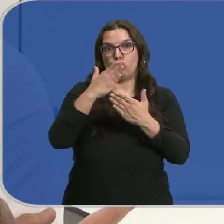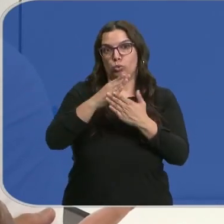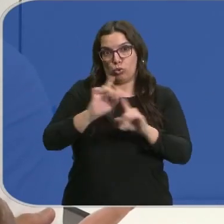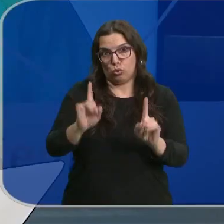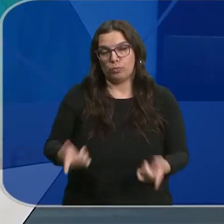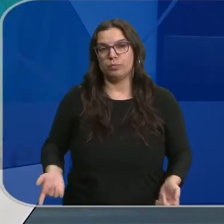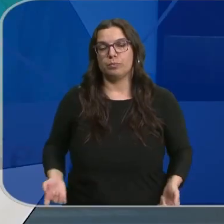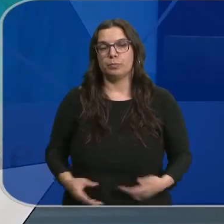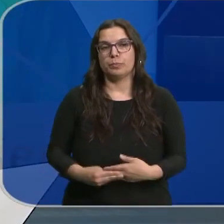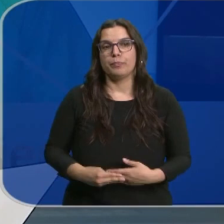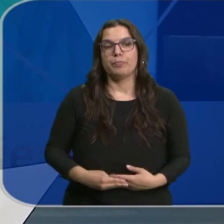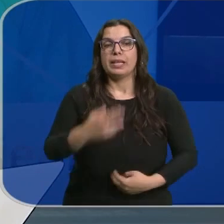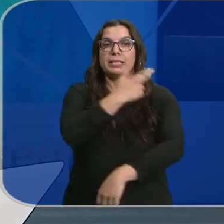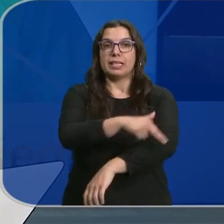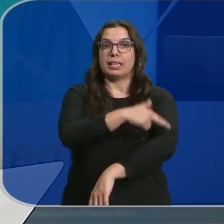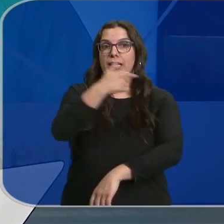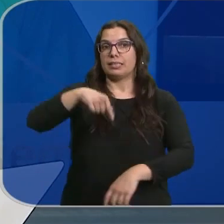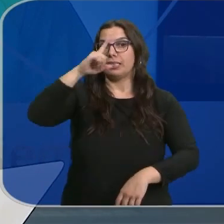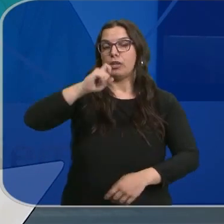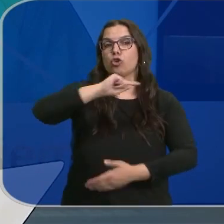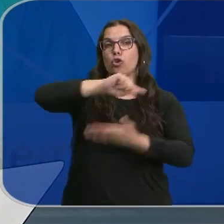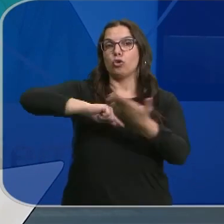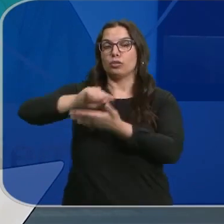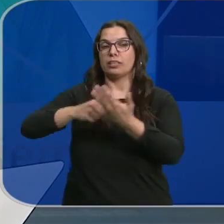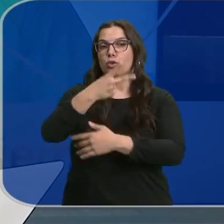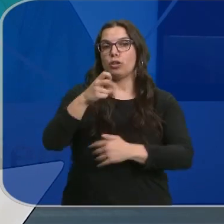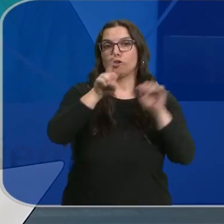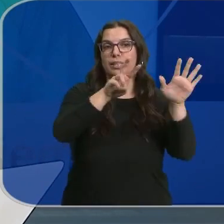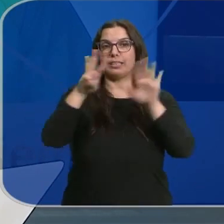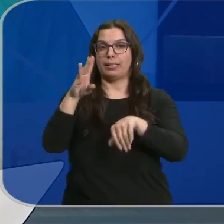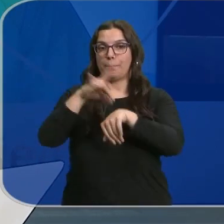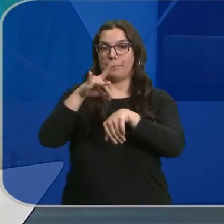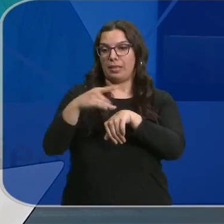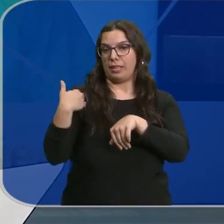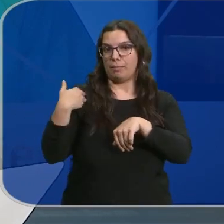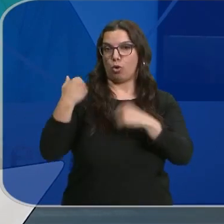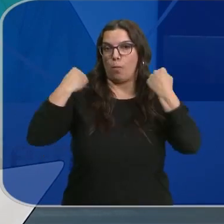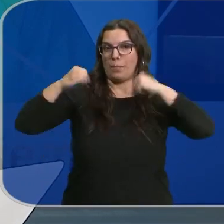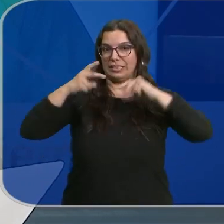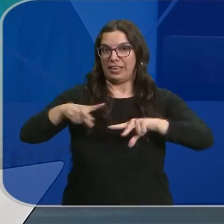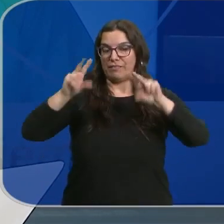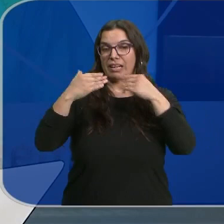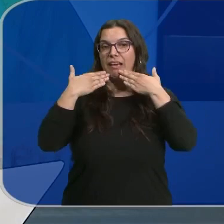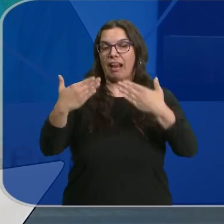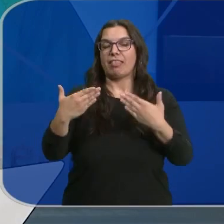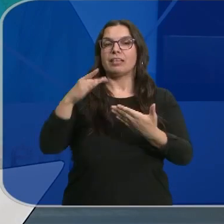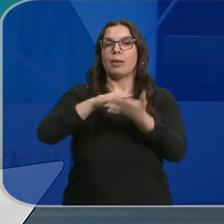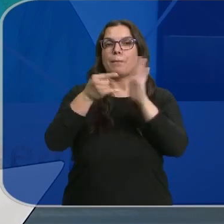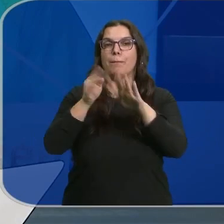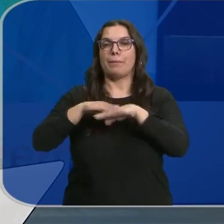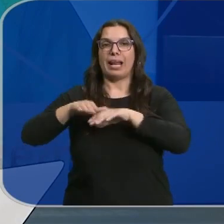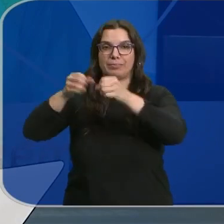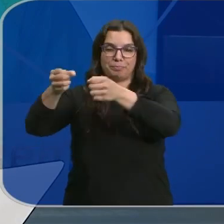curso. SACIL ha contratado este año a 263 médicos que acaban de terminar su residencia a través del plan de